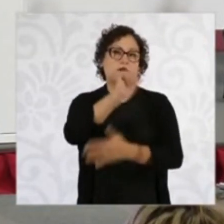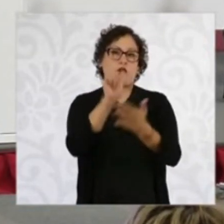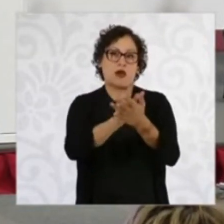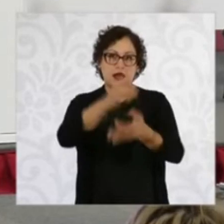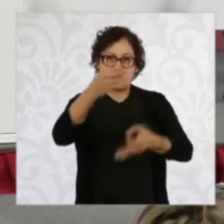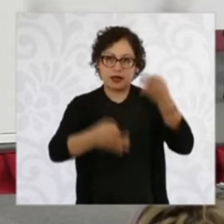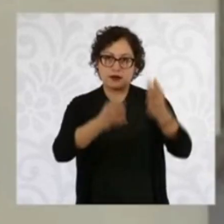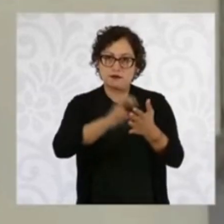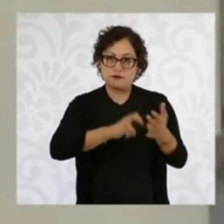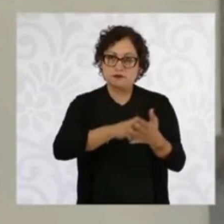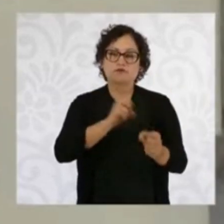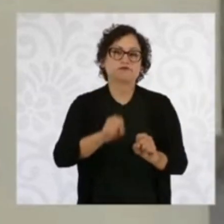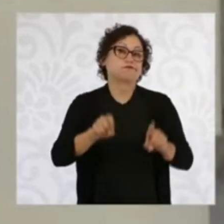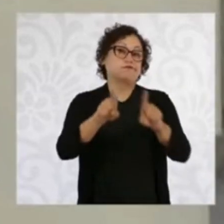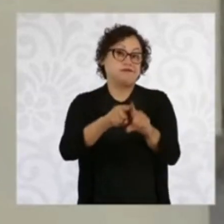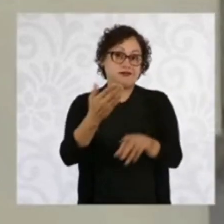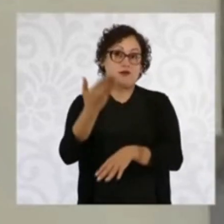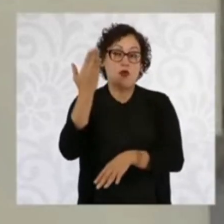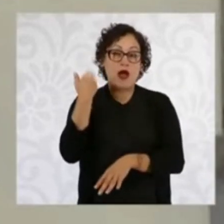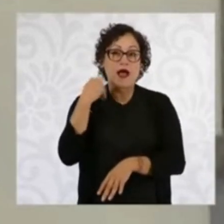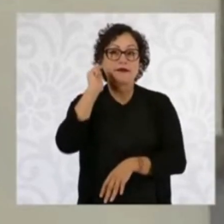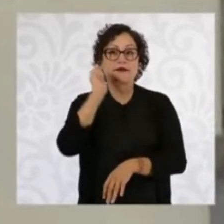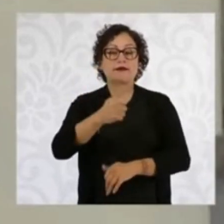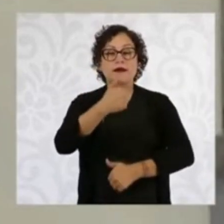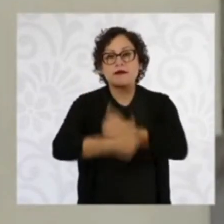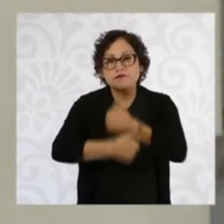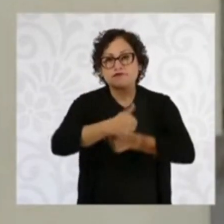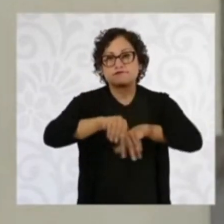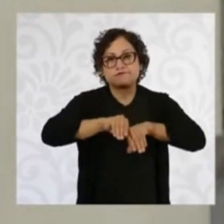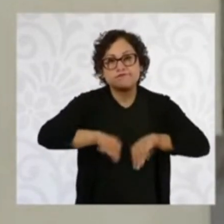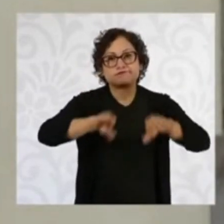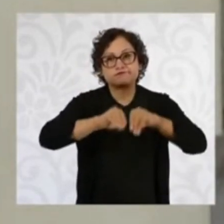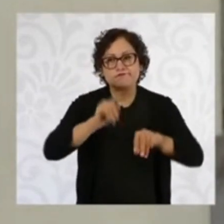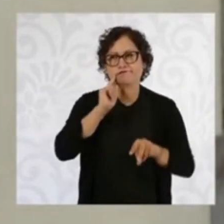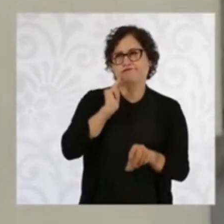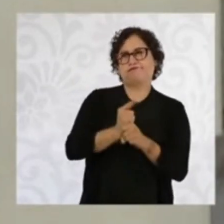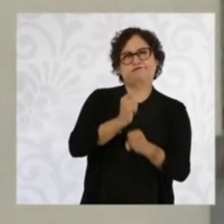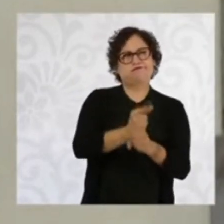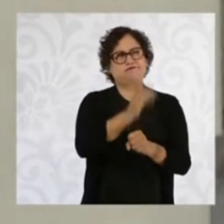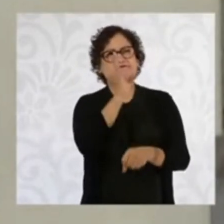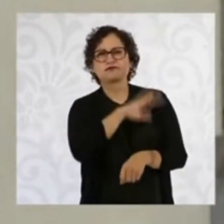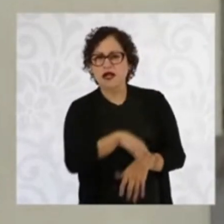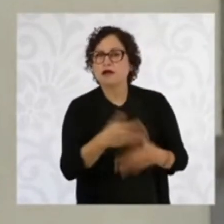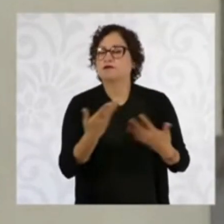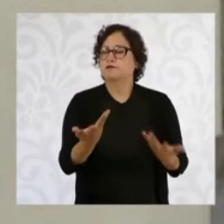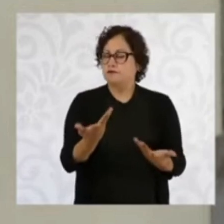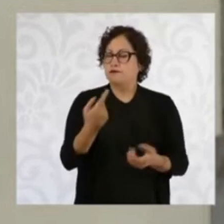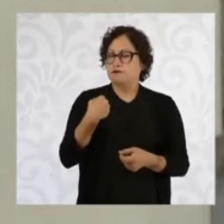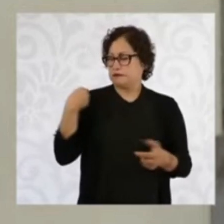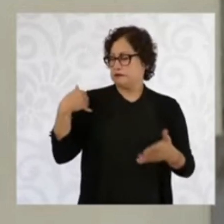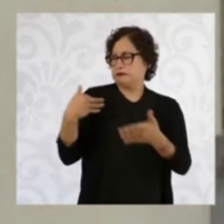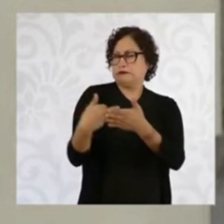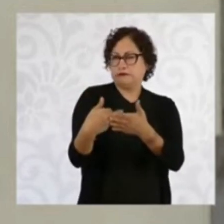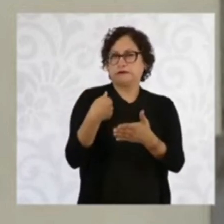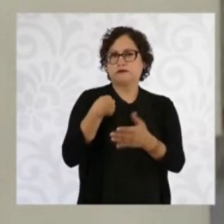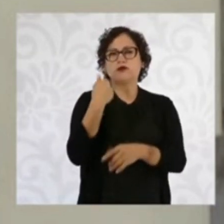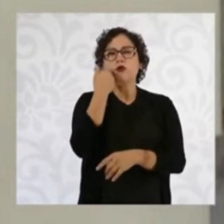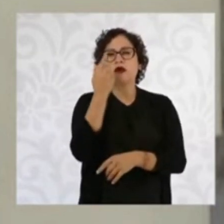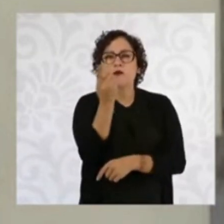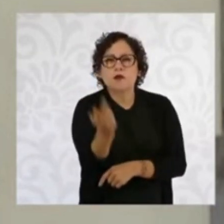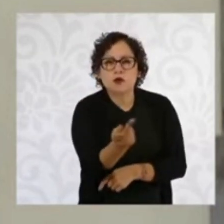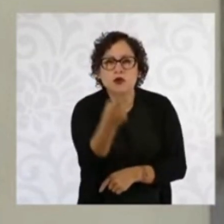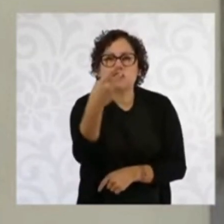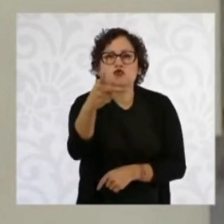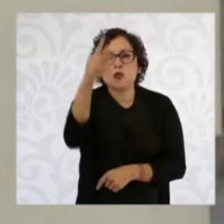misma campaña en donde hubo campañas un poco cuestionables, pues quisiera preguntarle cuál es su visión. Nos parece